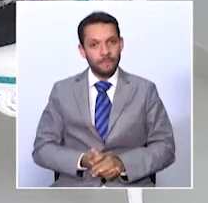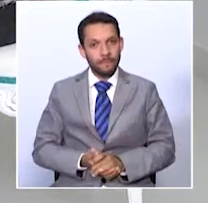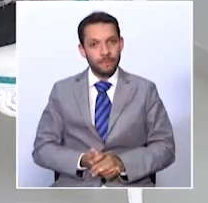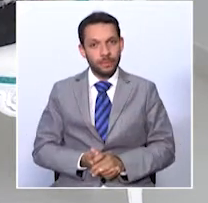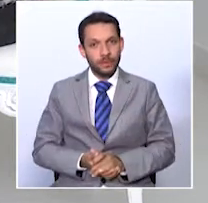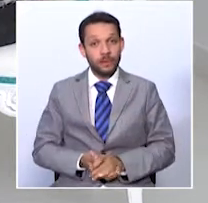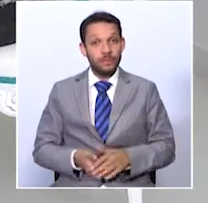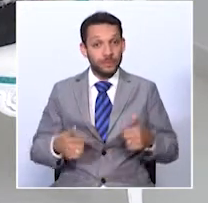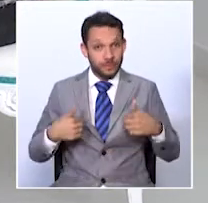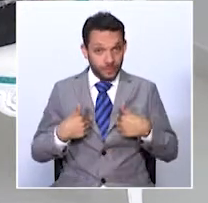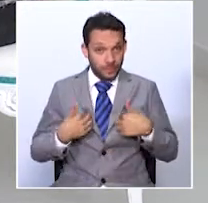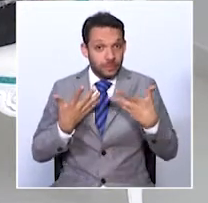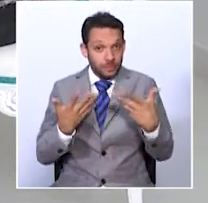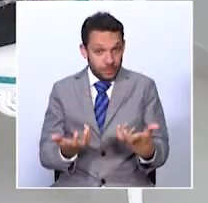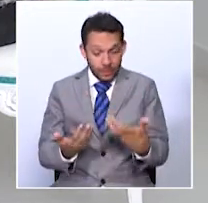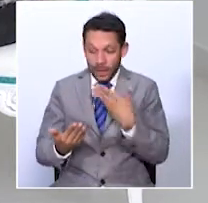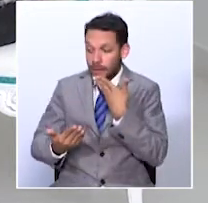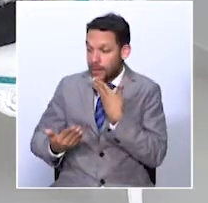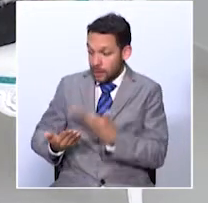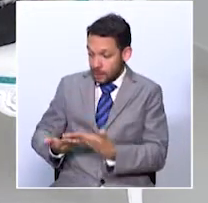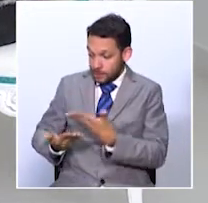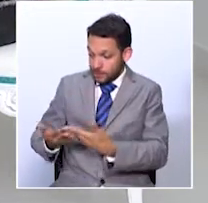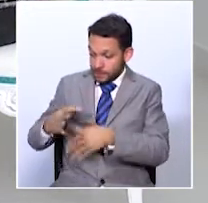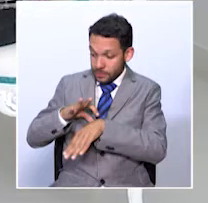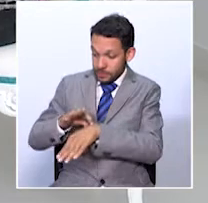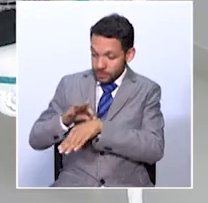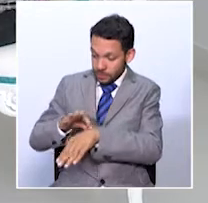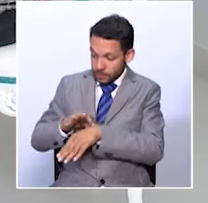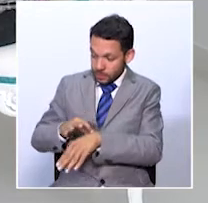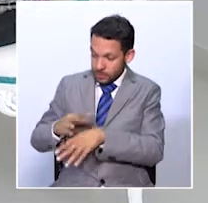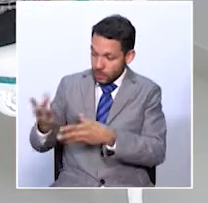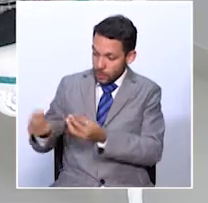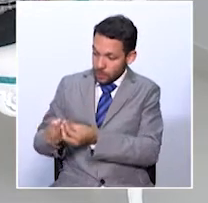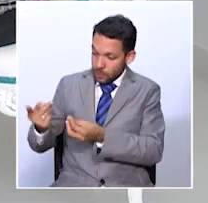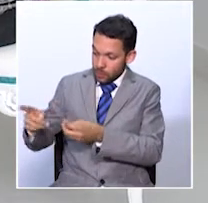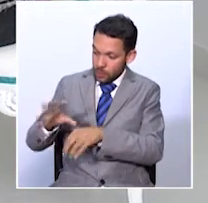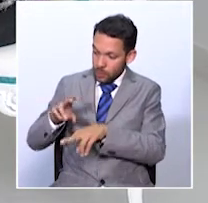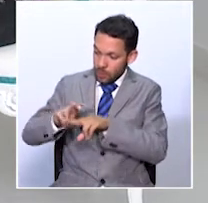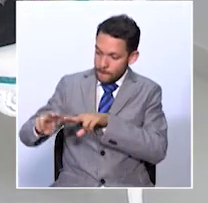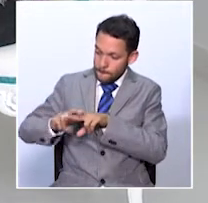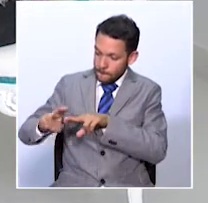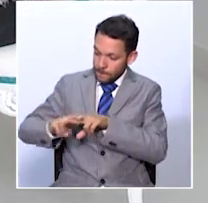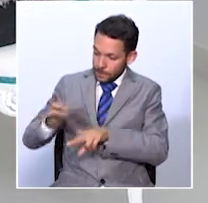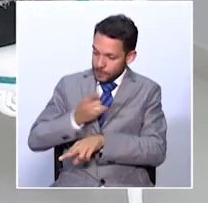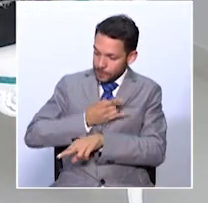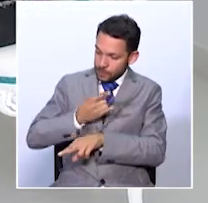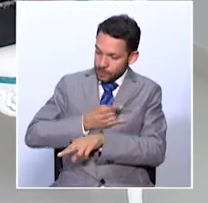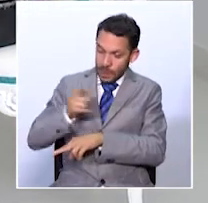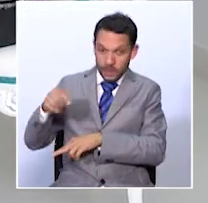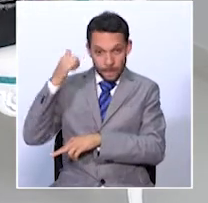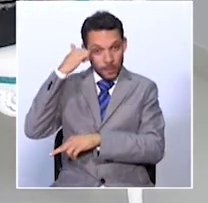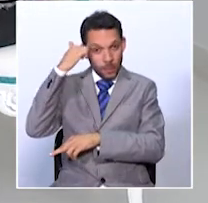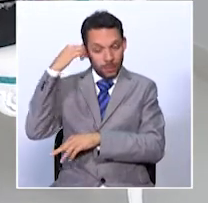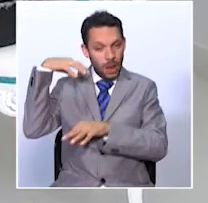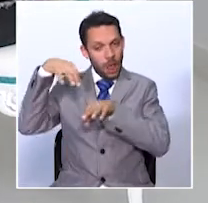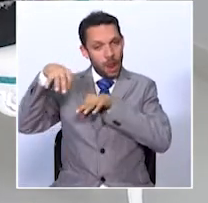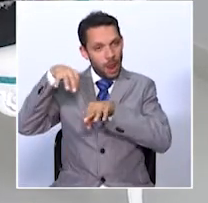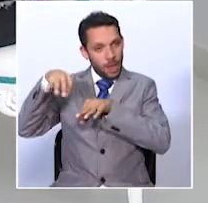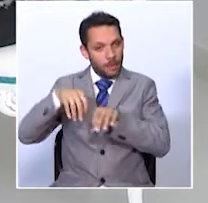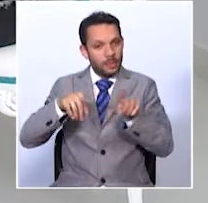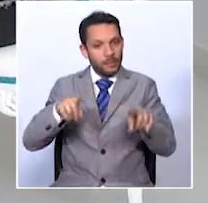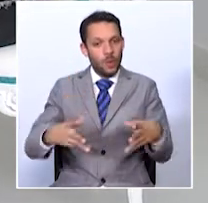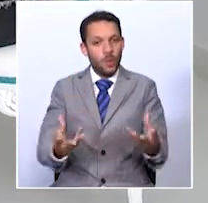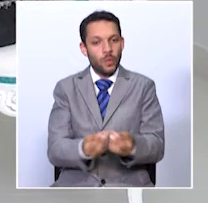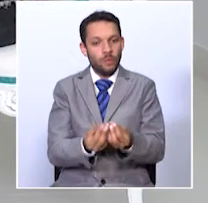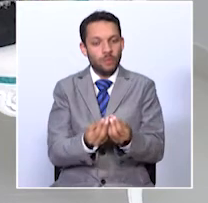Yo quiero agradecerle a usted, doctora Colombia Quintero, a la Universidad Manizales, donde usted es docente, y a todos ustedes,